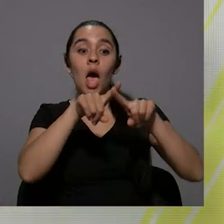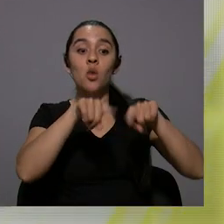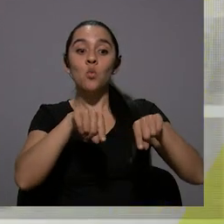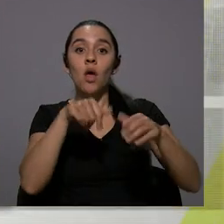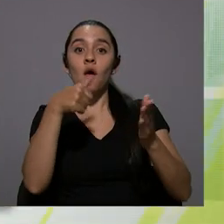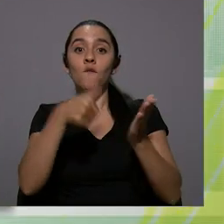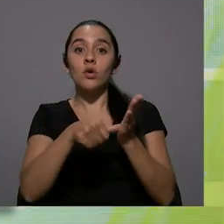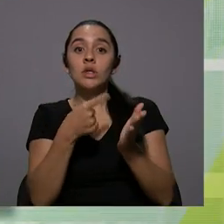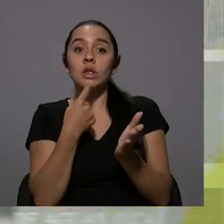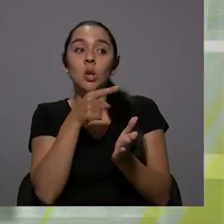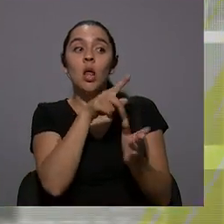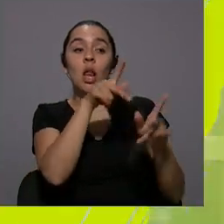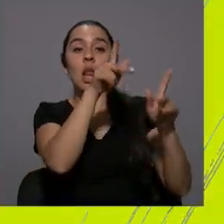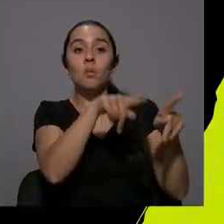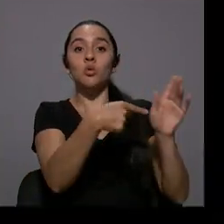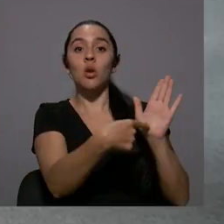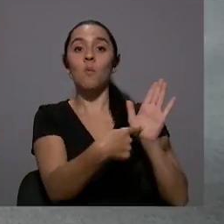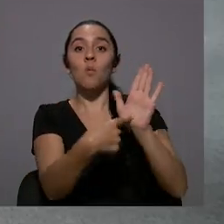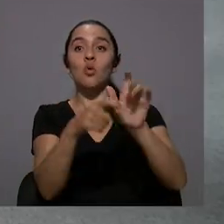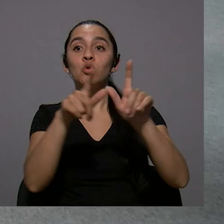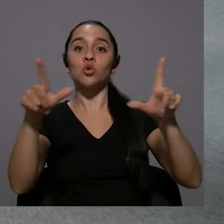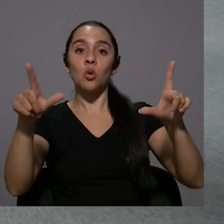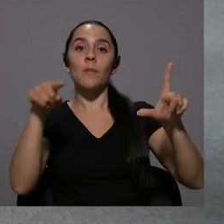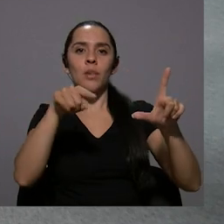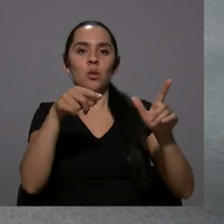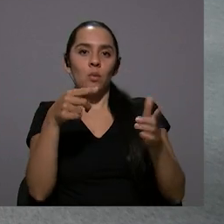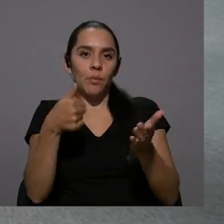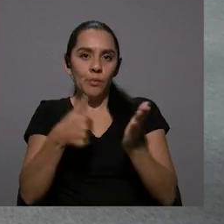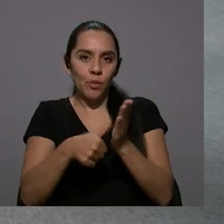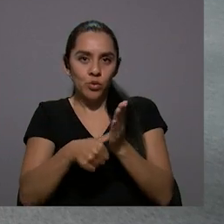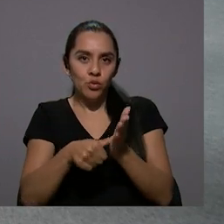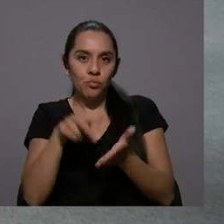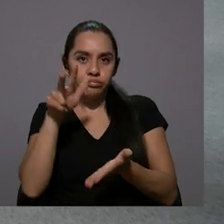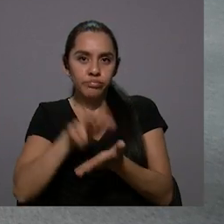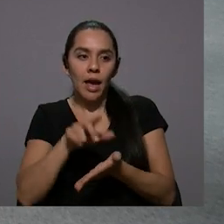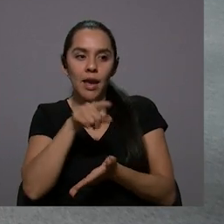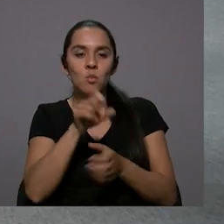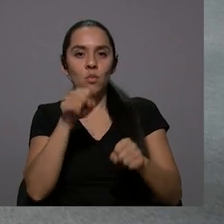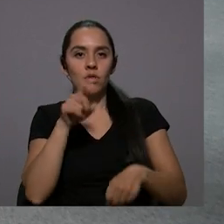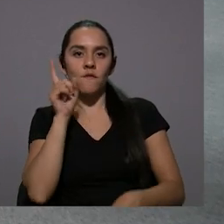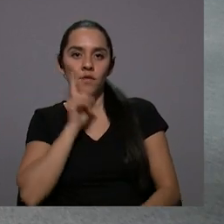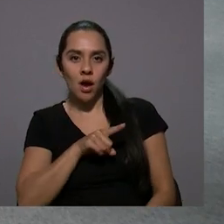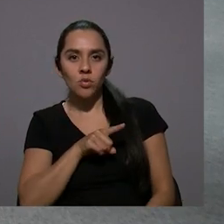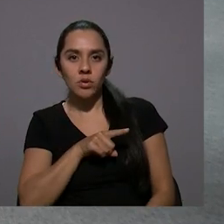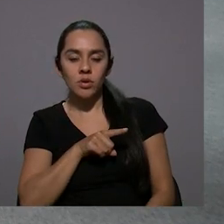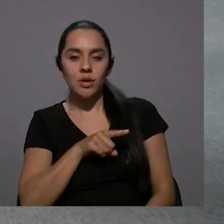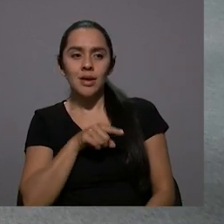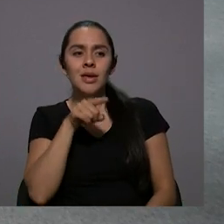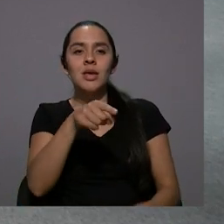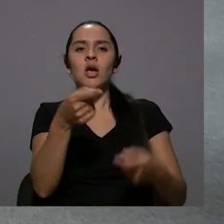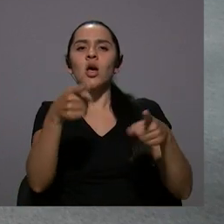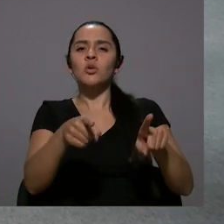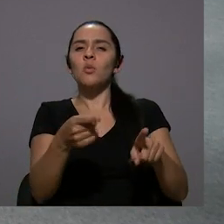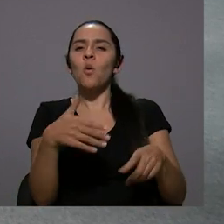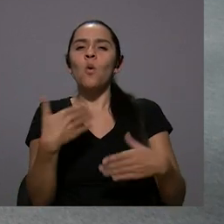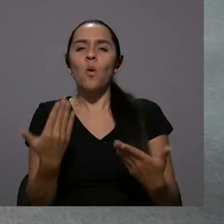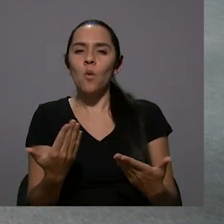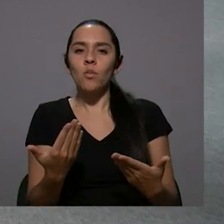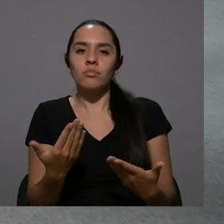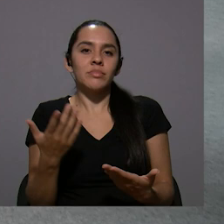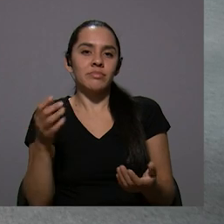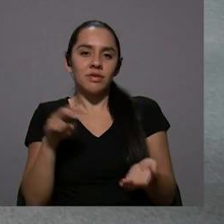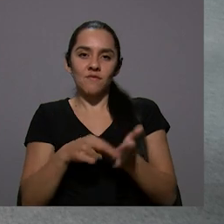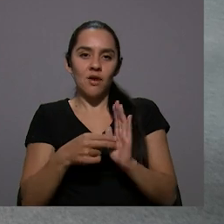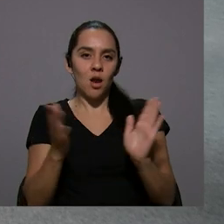votos diciendo que la persona lo mostró y eran votos válidos ahí hay una posibilidad de fraude verdad Para que suceda eso que tiene que pasar que no